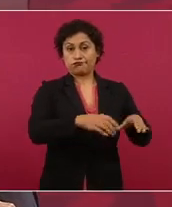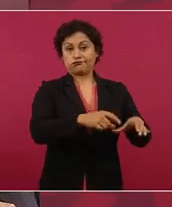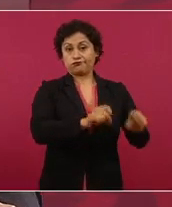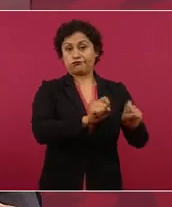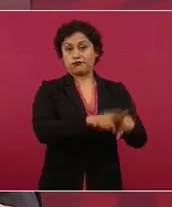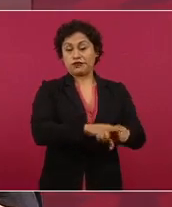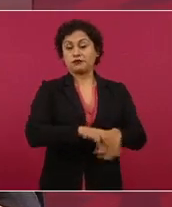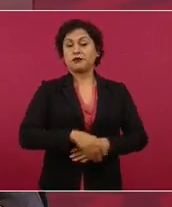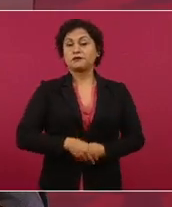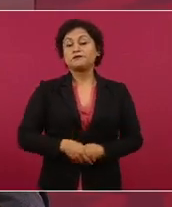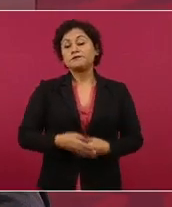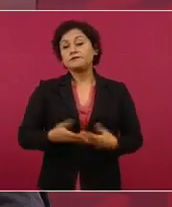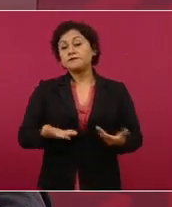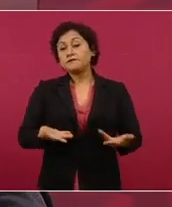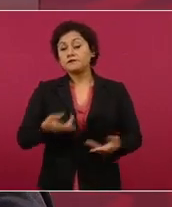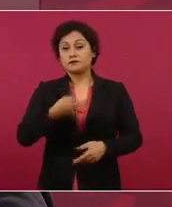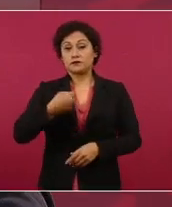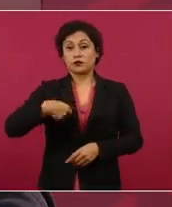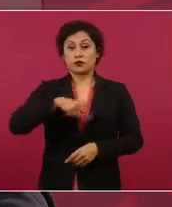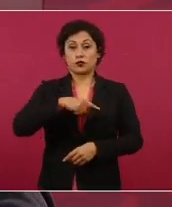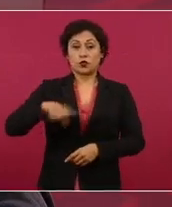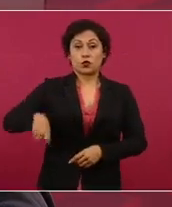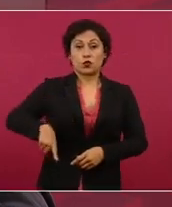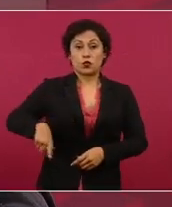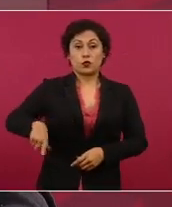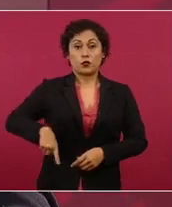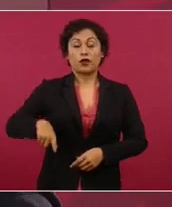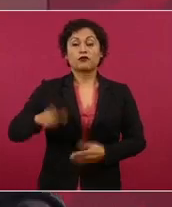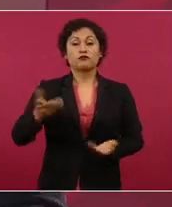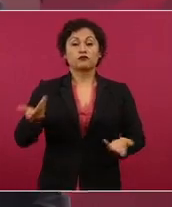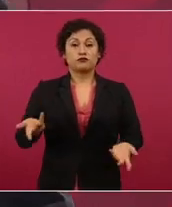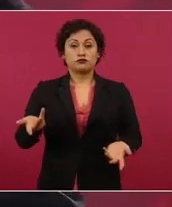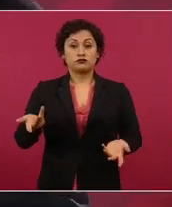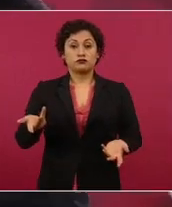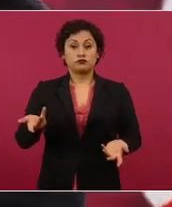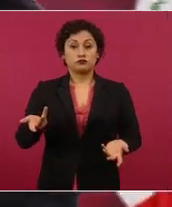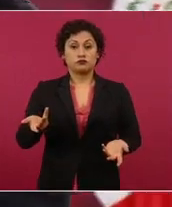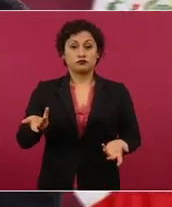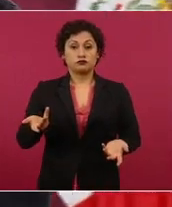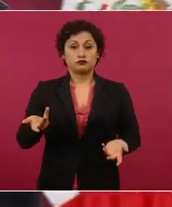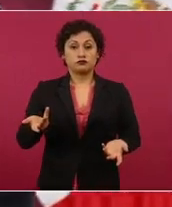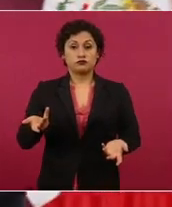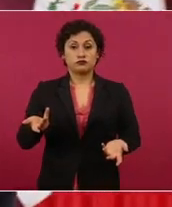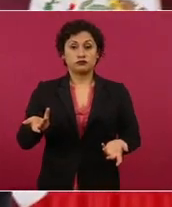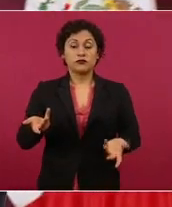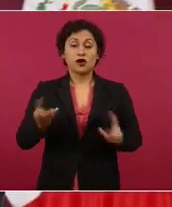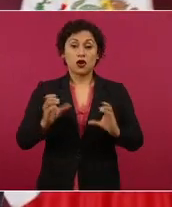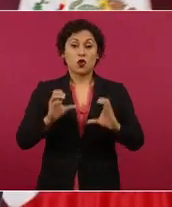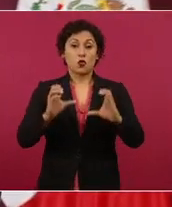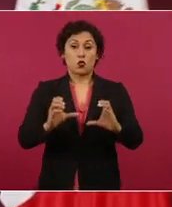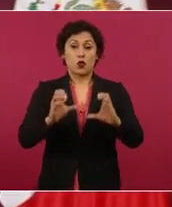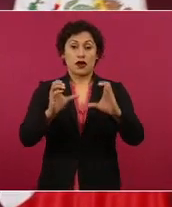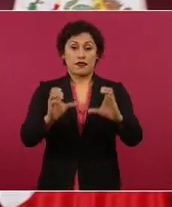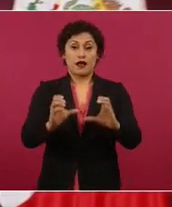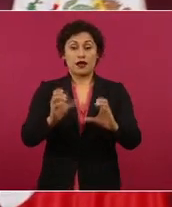gobiernos, pues que se cuiden los bienes del